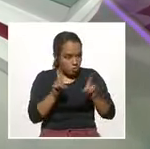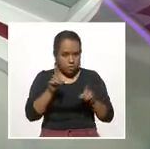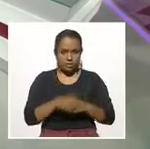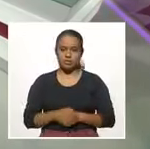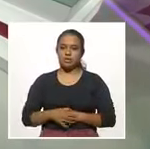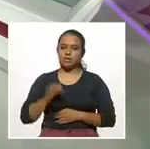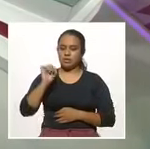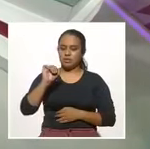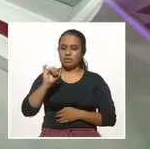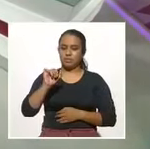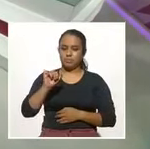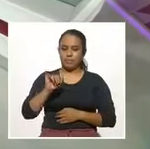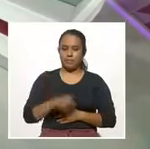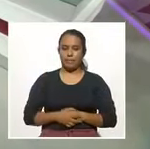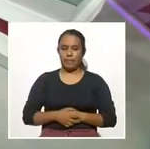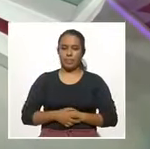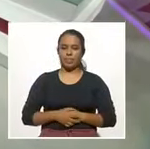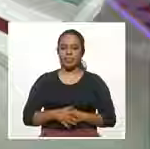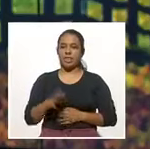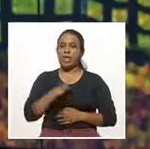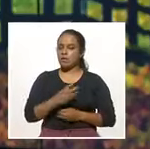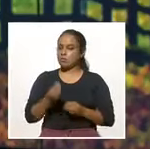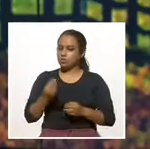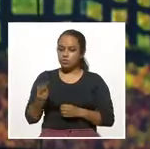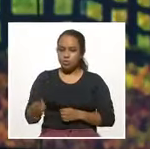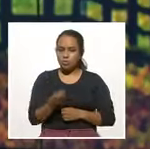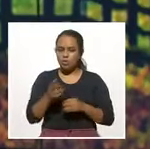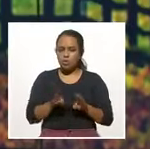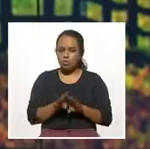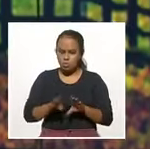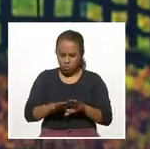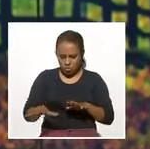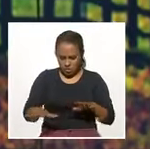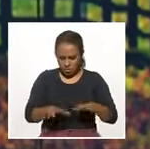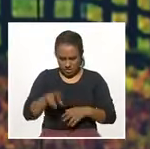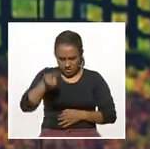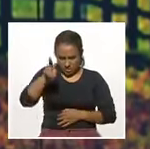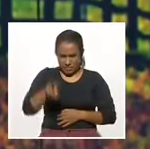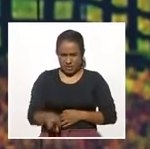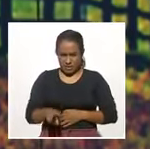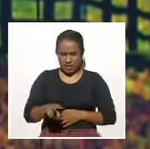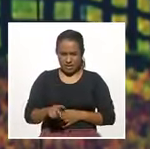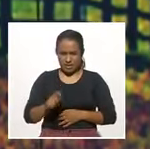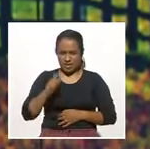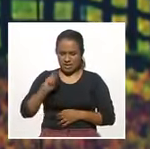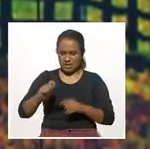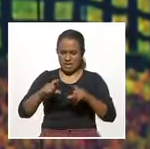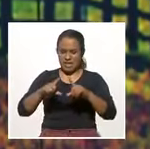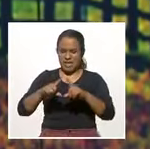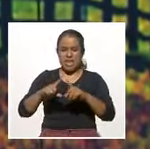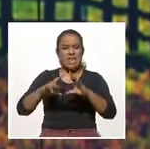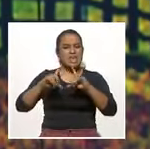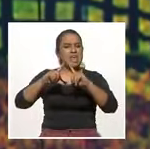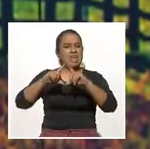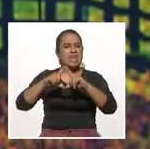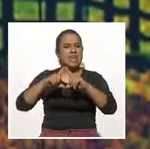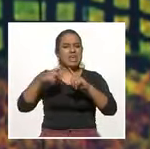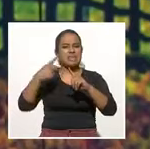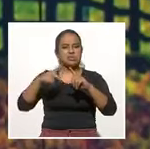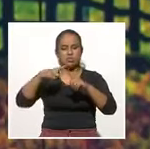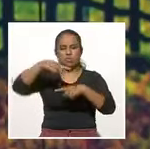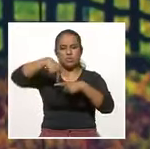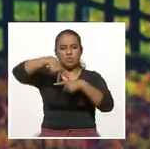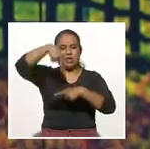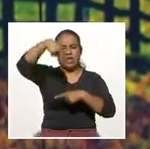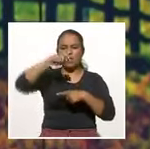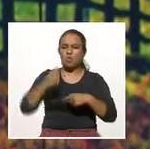Sí, de hecho nos siguen preguntando sobre los sismos, que qué tan cierto es esto del triángulo de la vida. Y nos insisten mucho en que